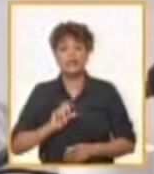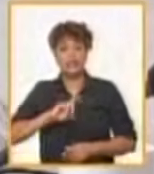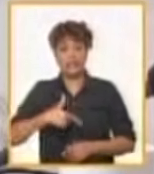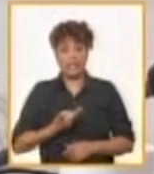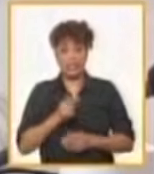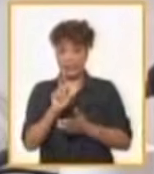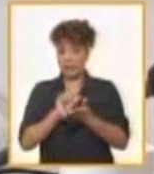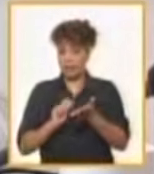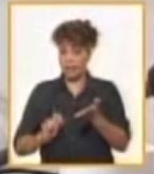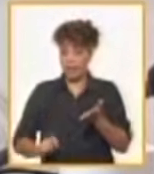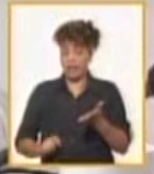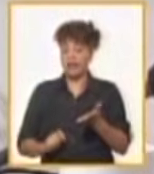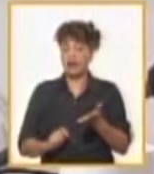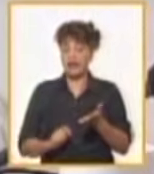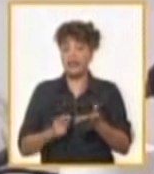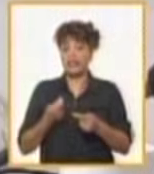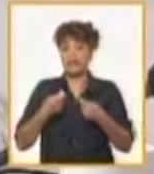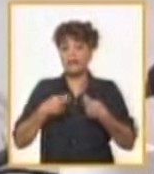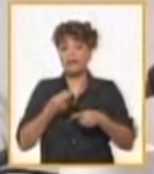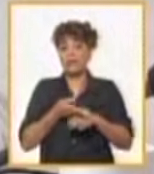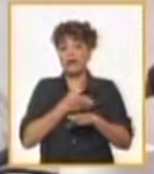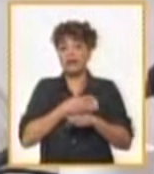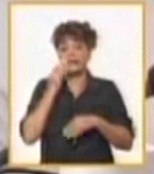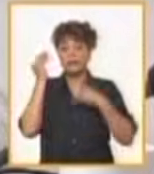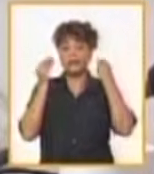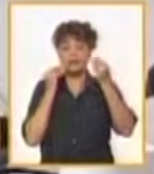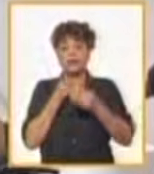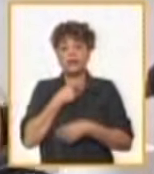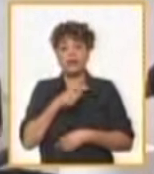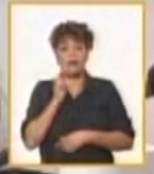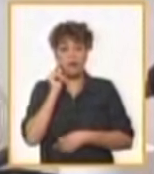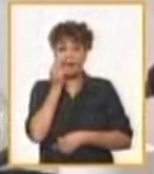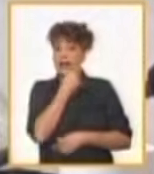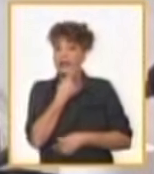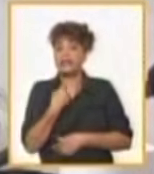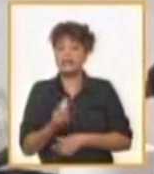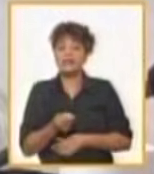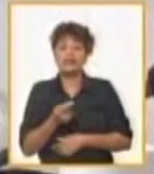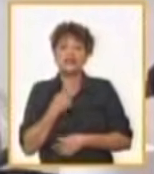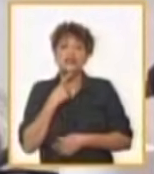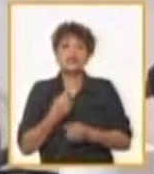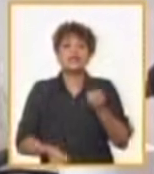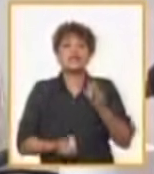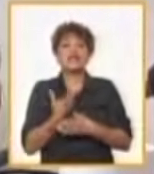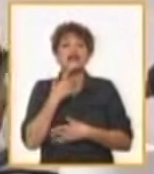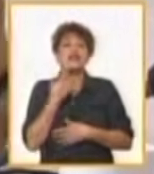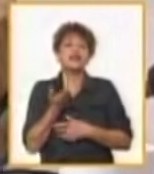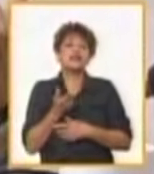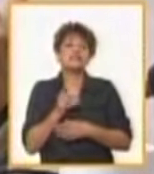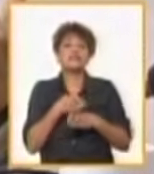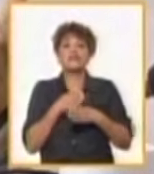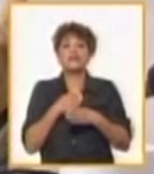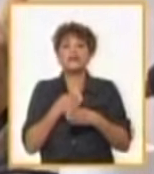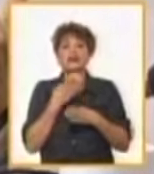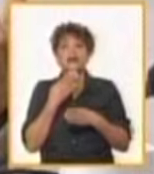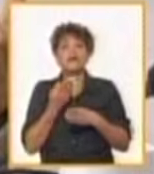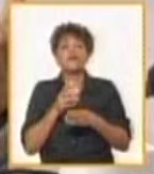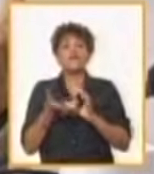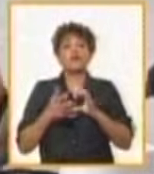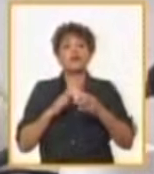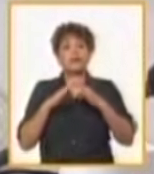literaria. Pensemos que para Martí, crear era la palabra de pase de esa